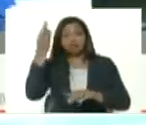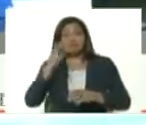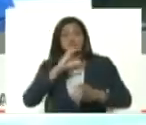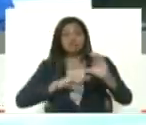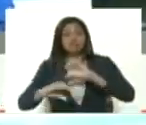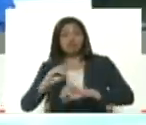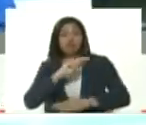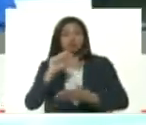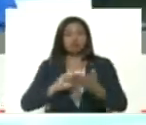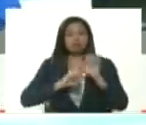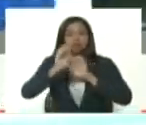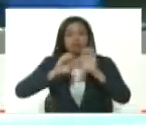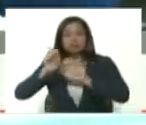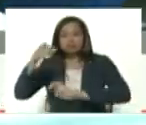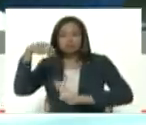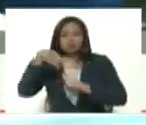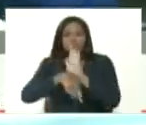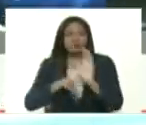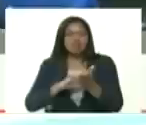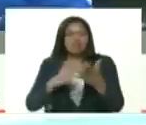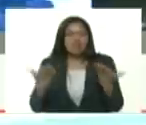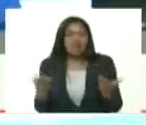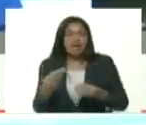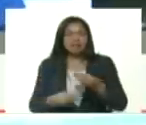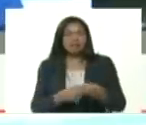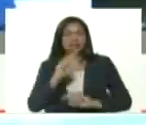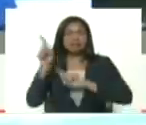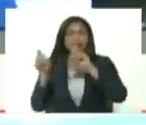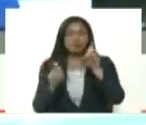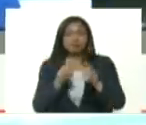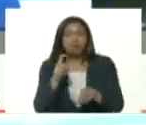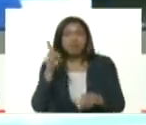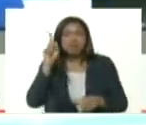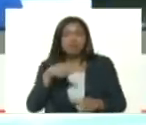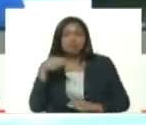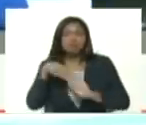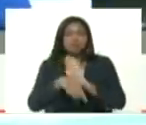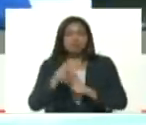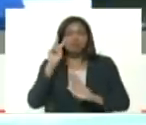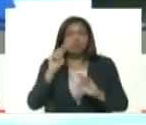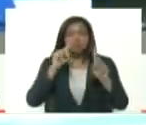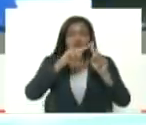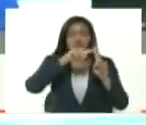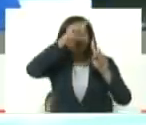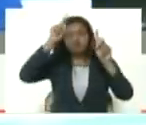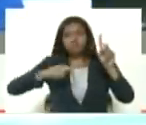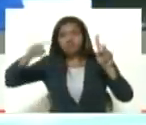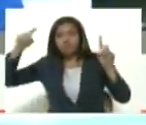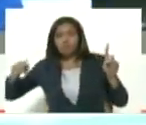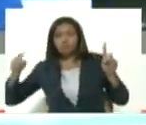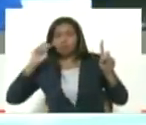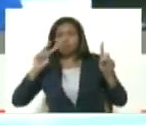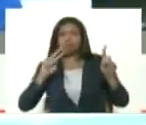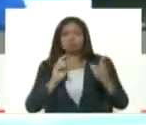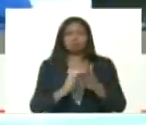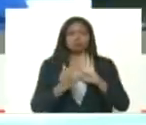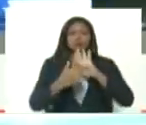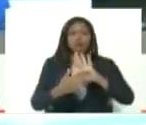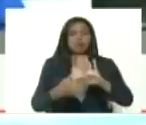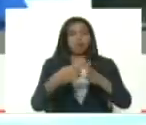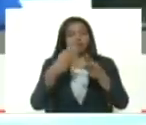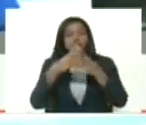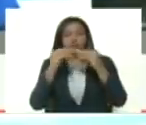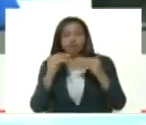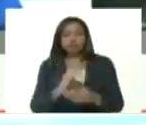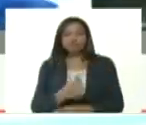Nacional, evaluamos a fondo, hicimos preguntas a fondo, vimos las curvas, vimos las proyecciones.